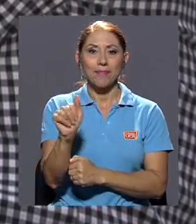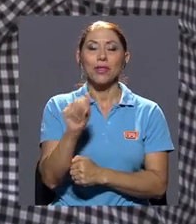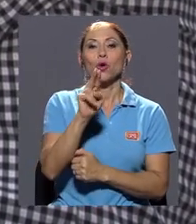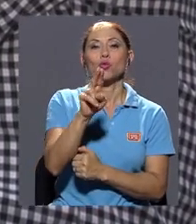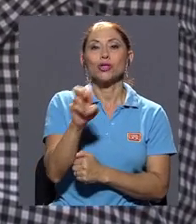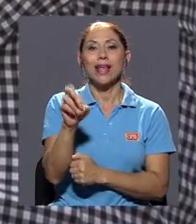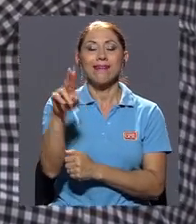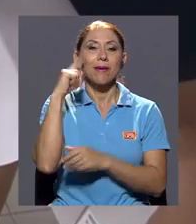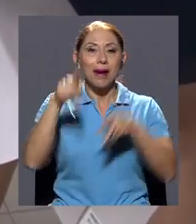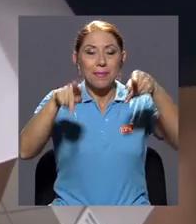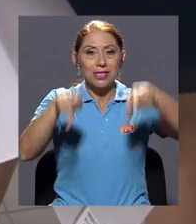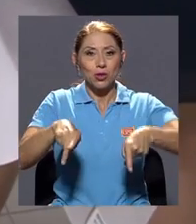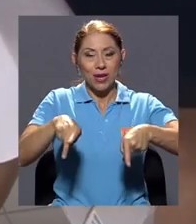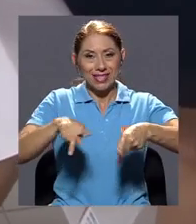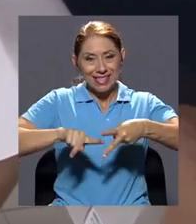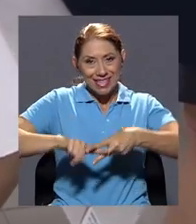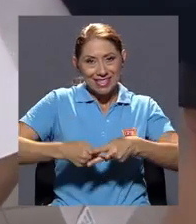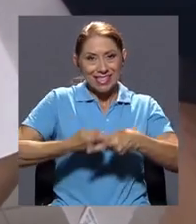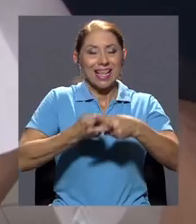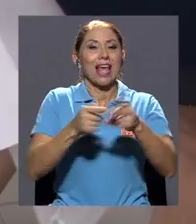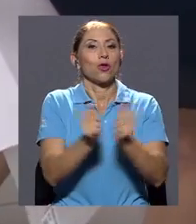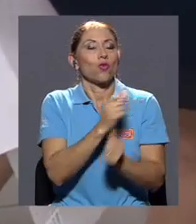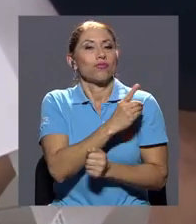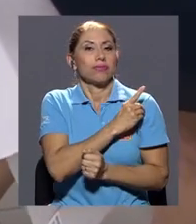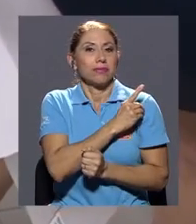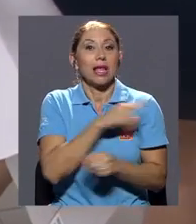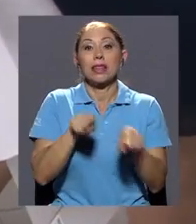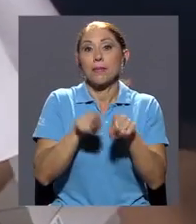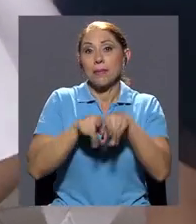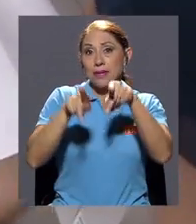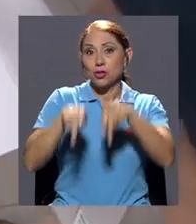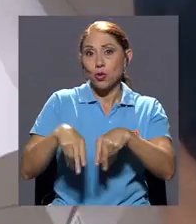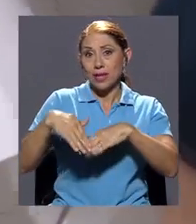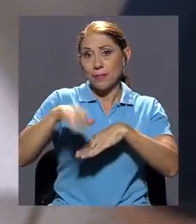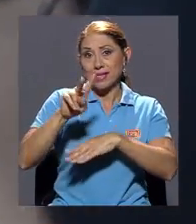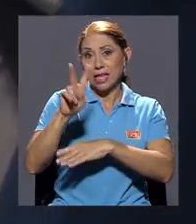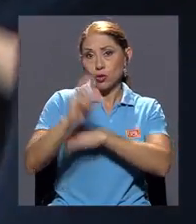están iniciando en su cargo y las que llevan más de 2 años en el puesto.